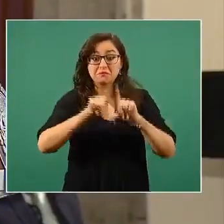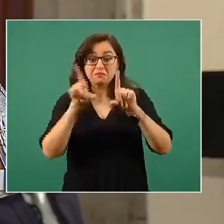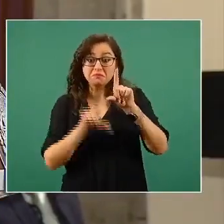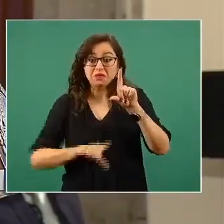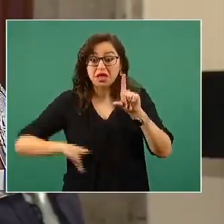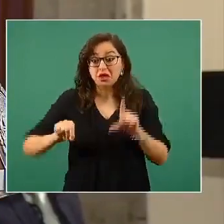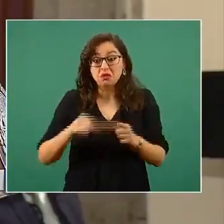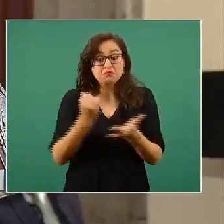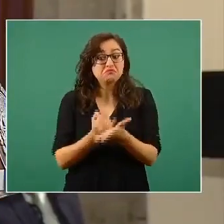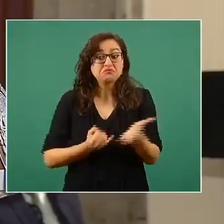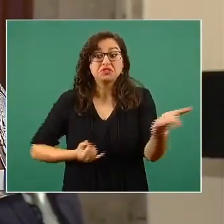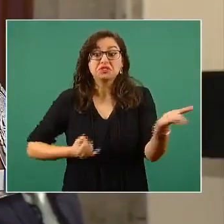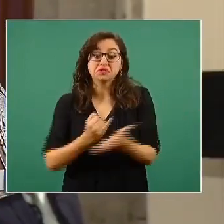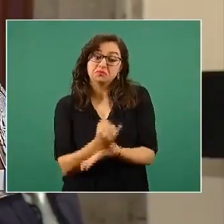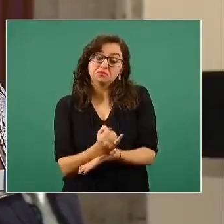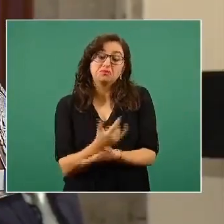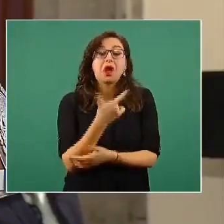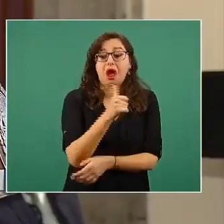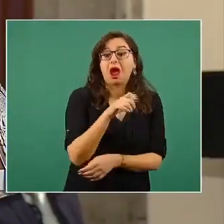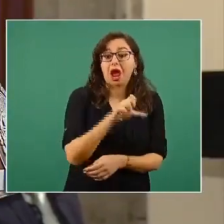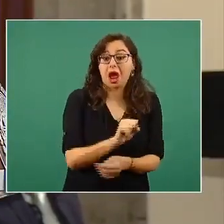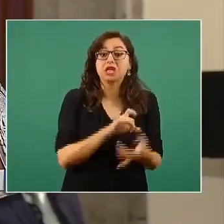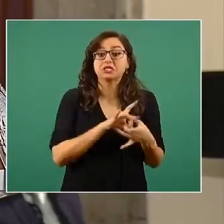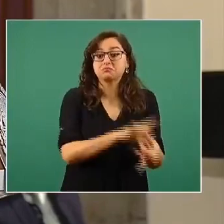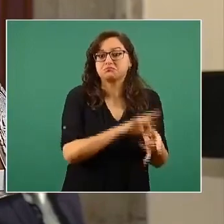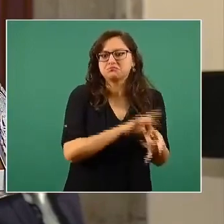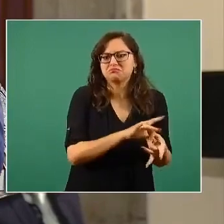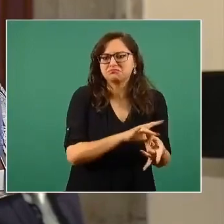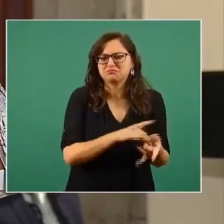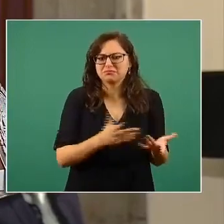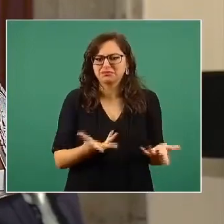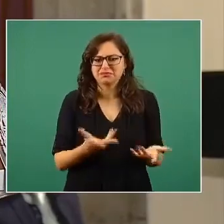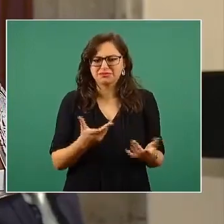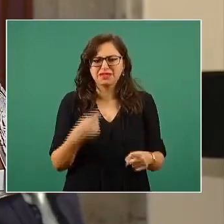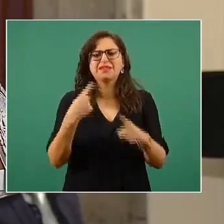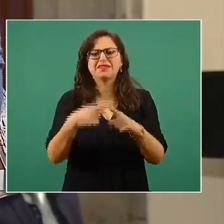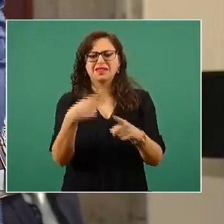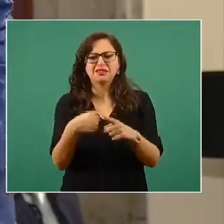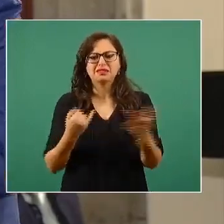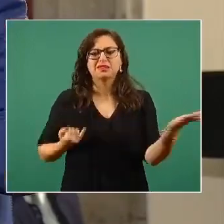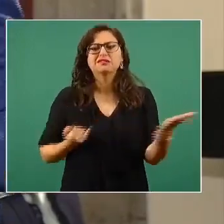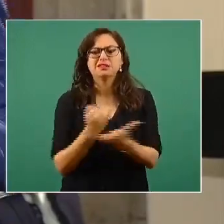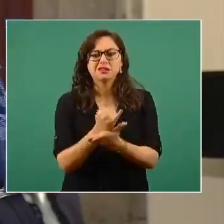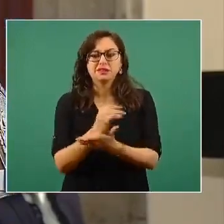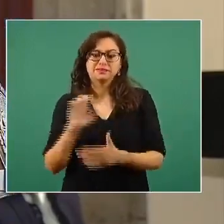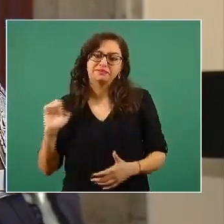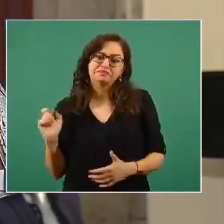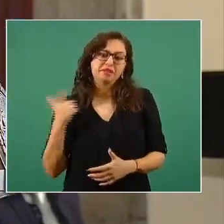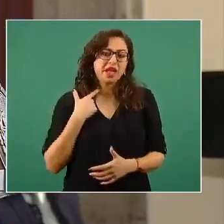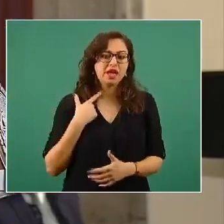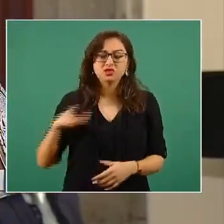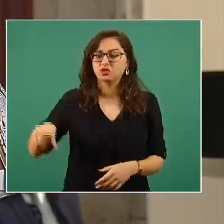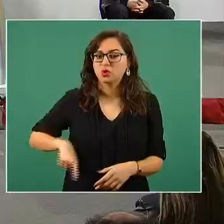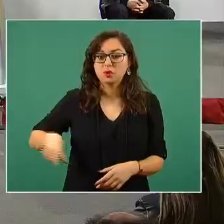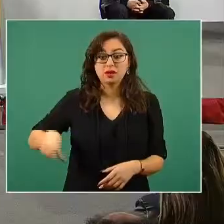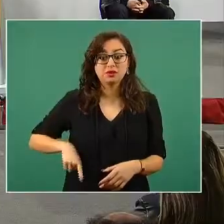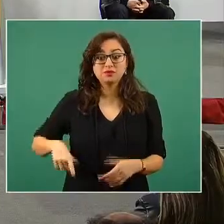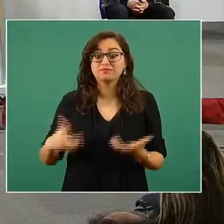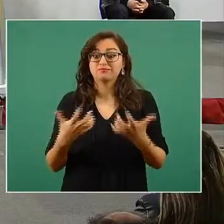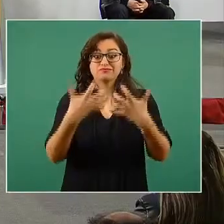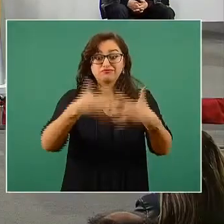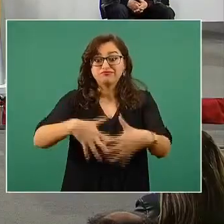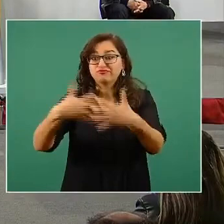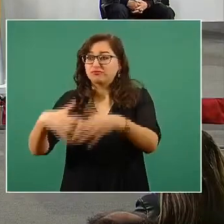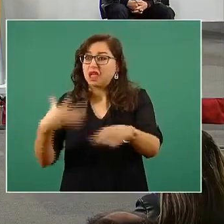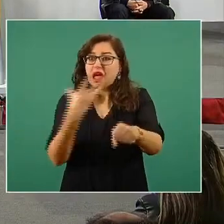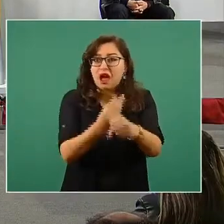de las administraciones pasadas, hicieron o generaron una dependencia del gas natural, porque hicieron una conversión tecnológica de muchas de